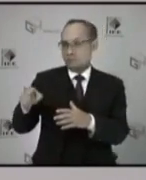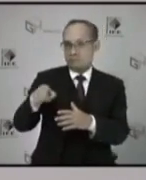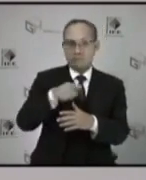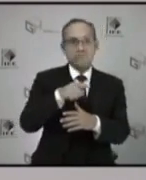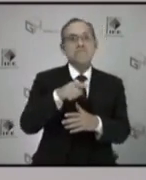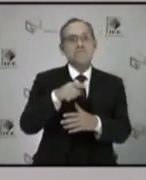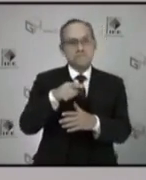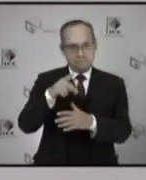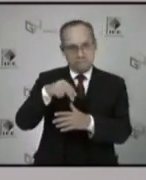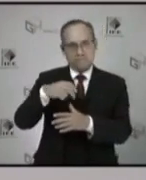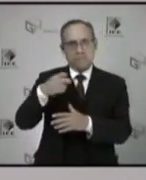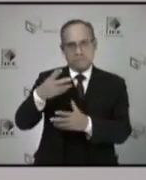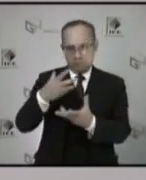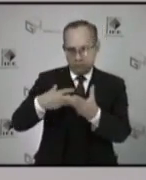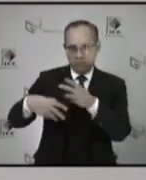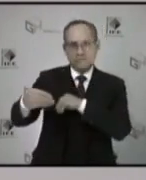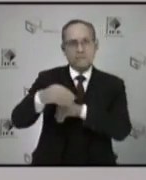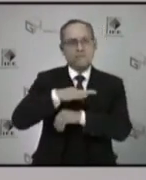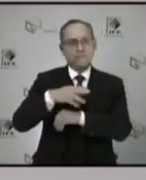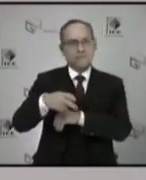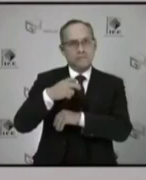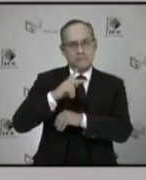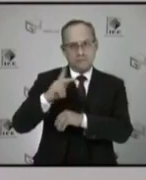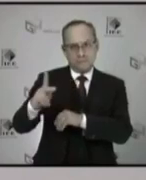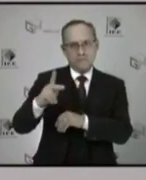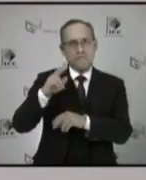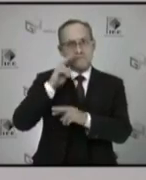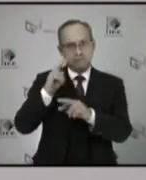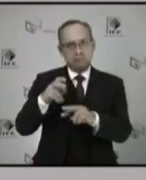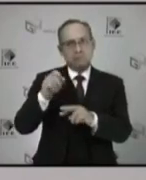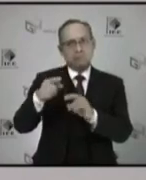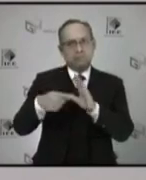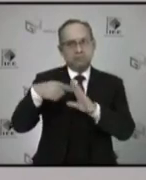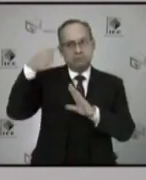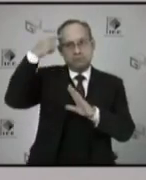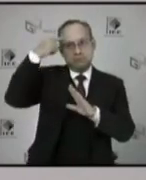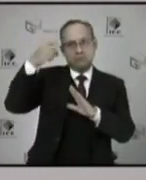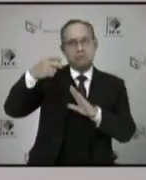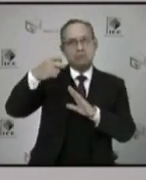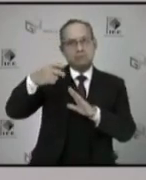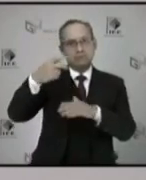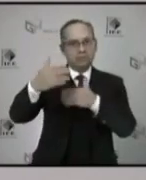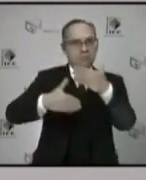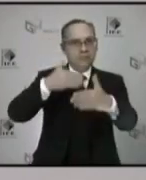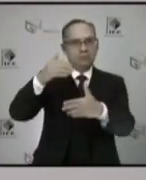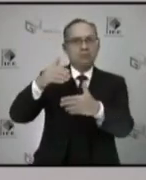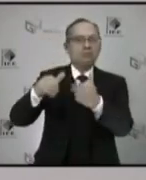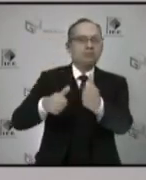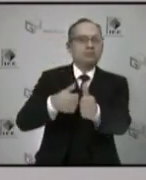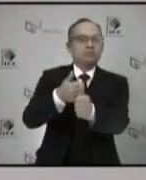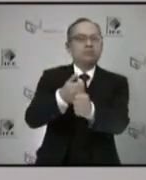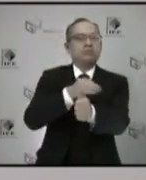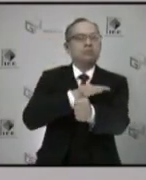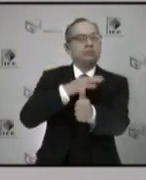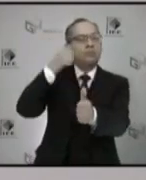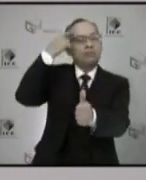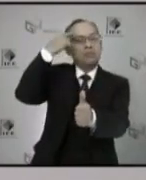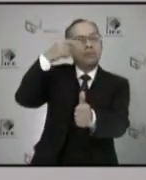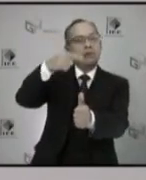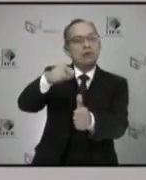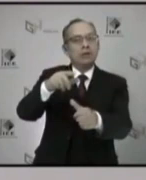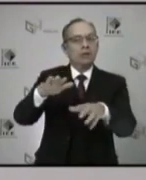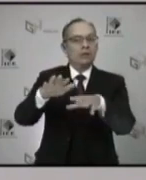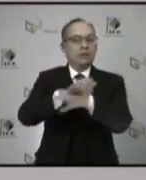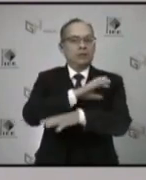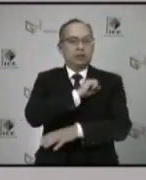todo el respaldo para impulsar un cambio profundo en el sistema de salud, gobierno federal y